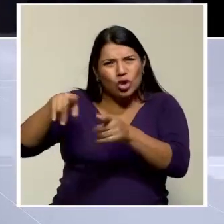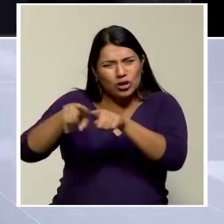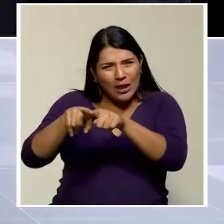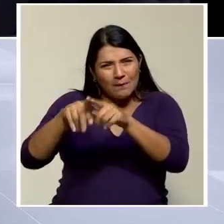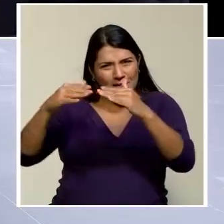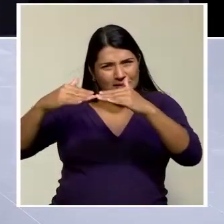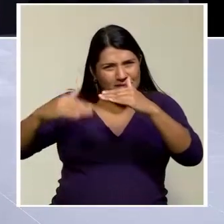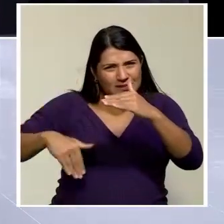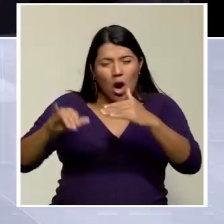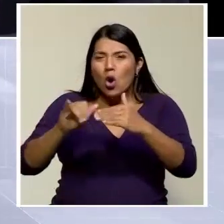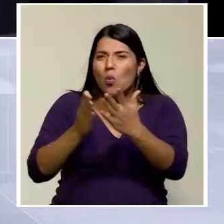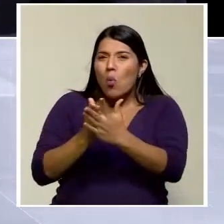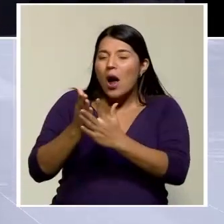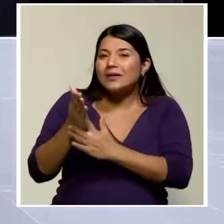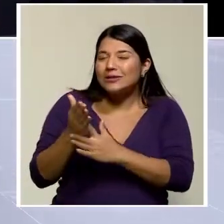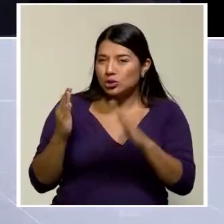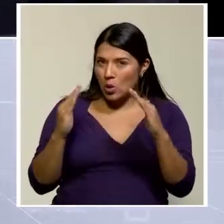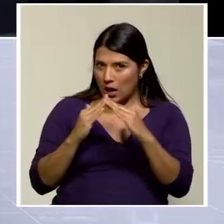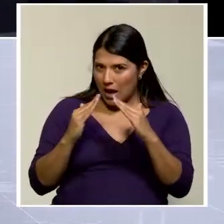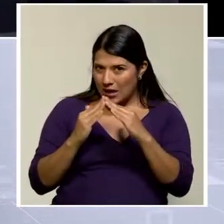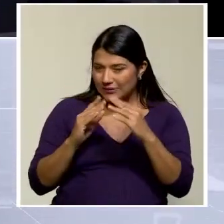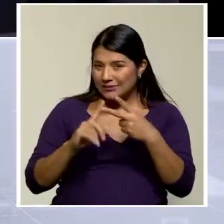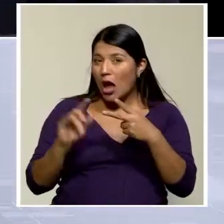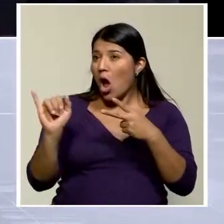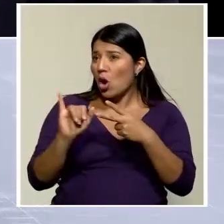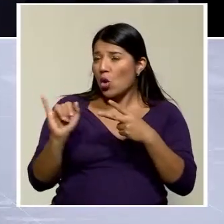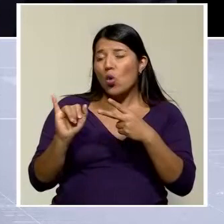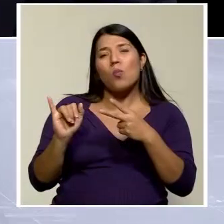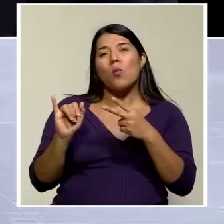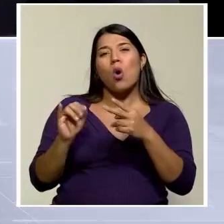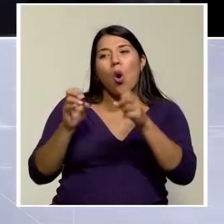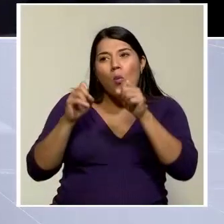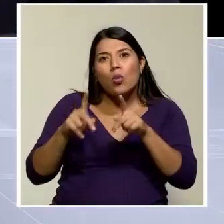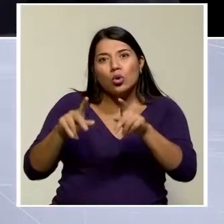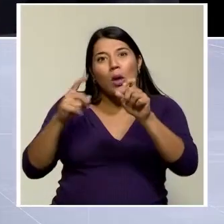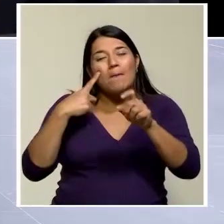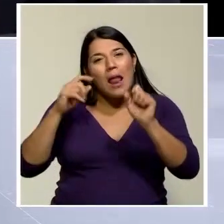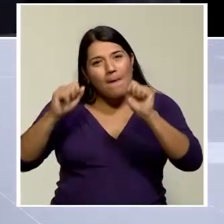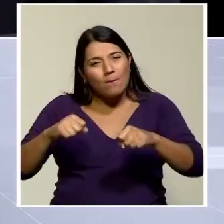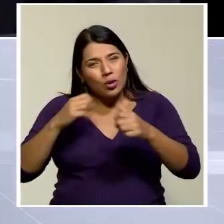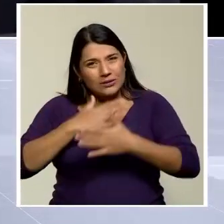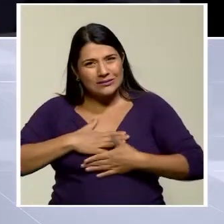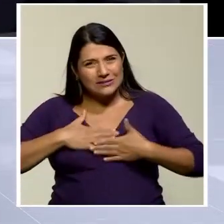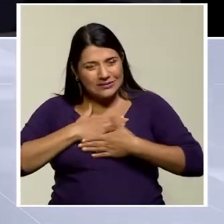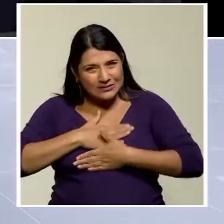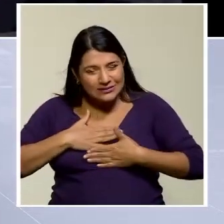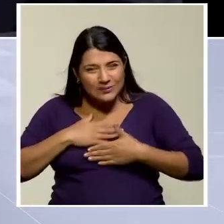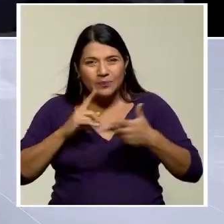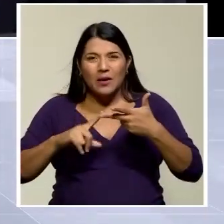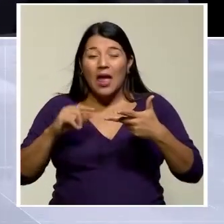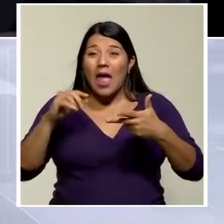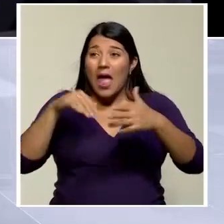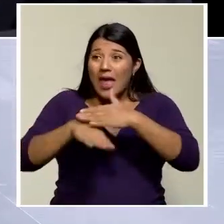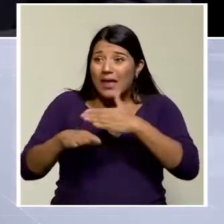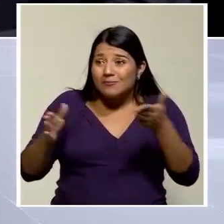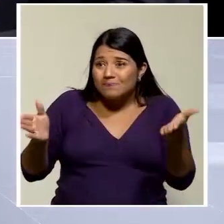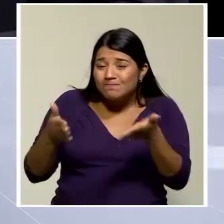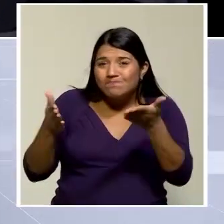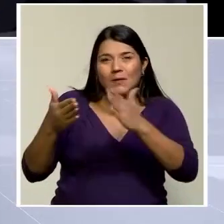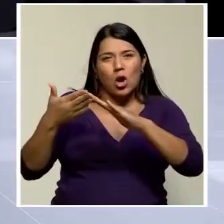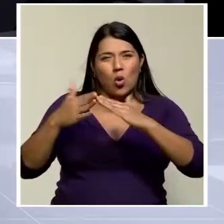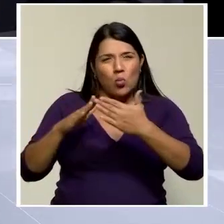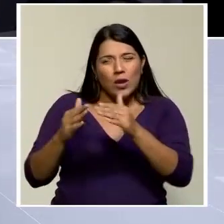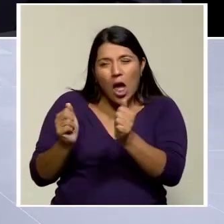acceso a la vivienda, lo vemos en el tema de las oportunidades de recreación, en el fomento, por ejemplo, de comunidades con